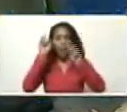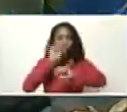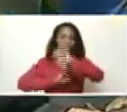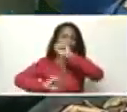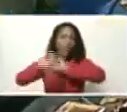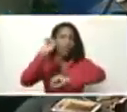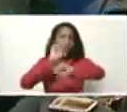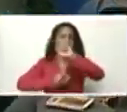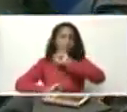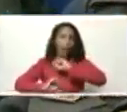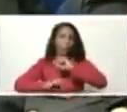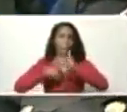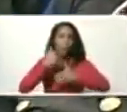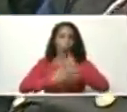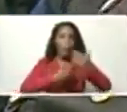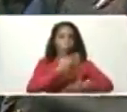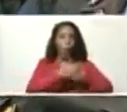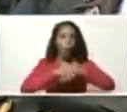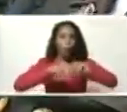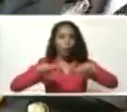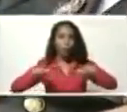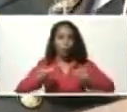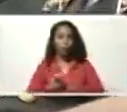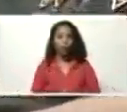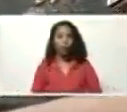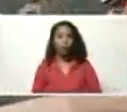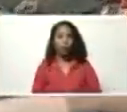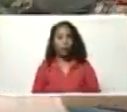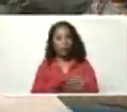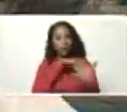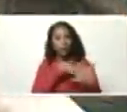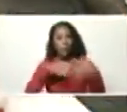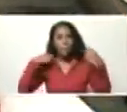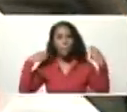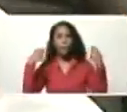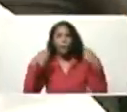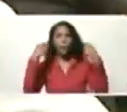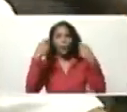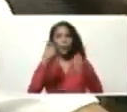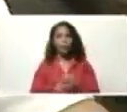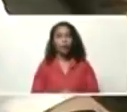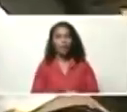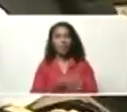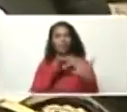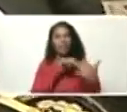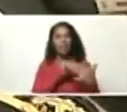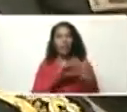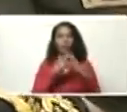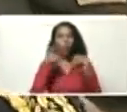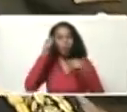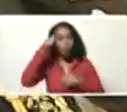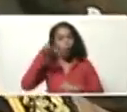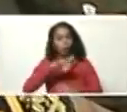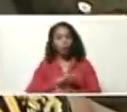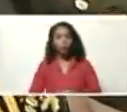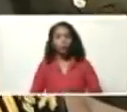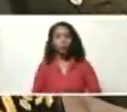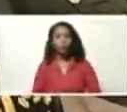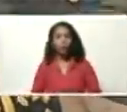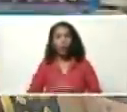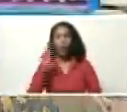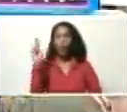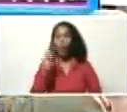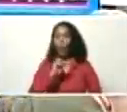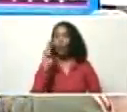defensa palmo a palmo del territorio y de guerra popular, de guerra de todo el pueblo,